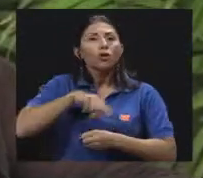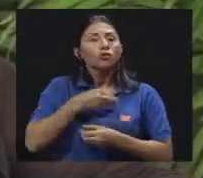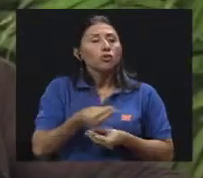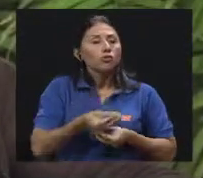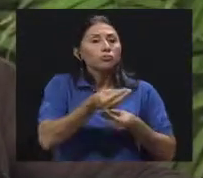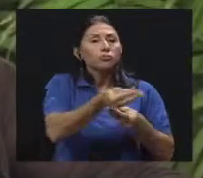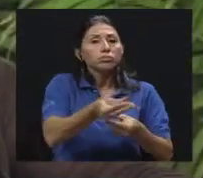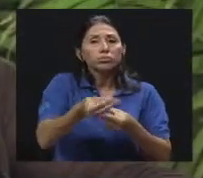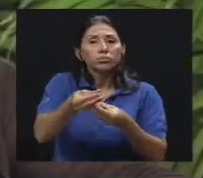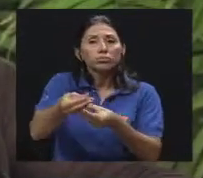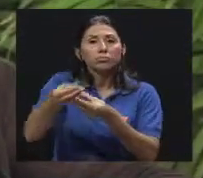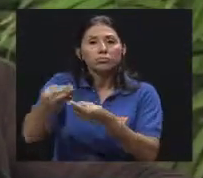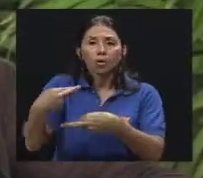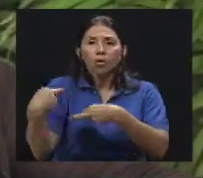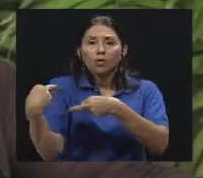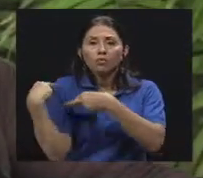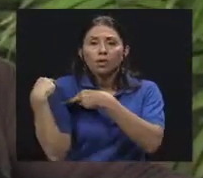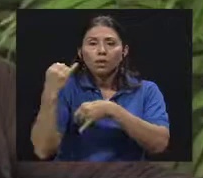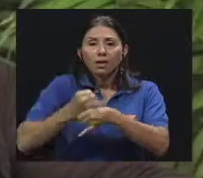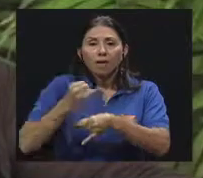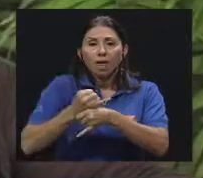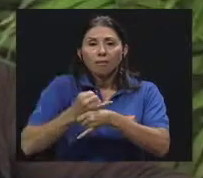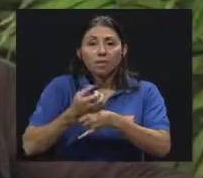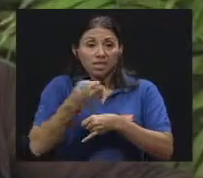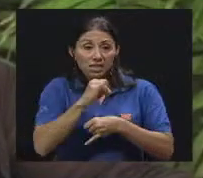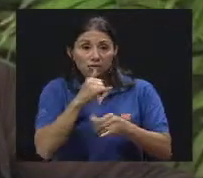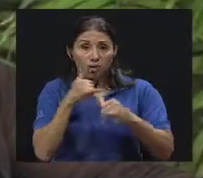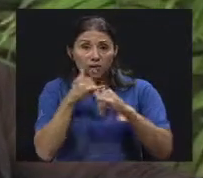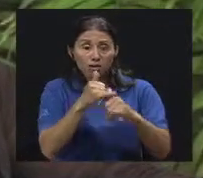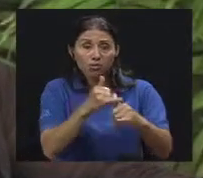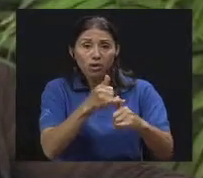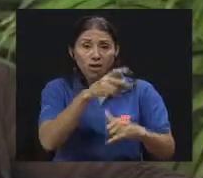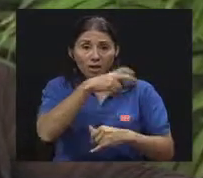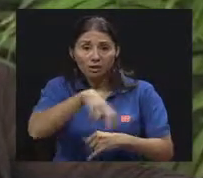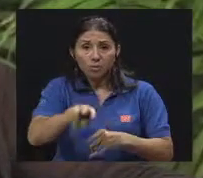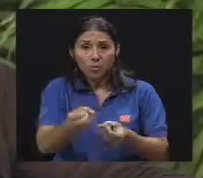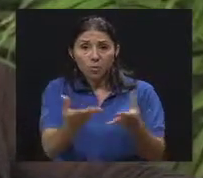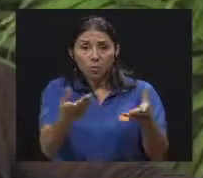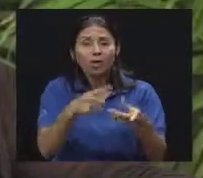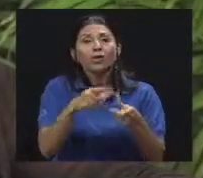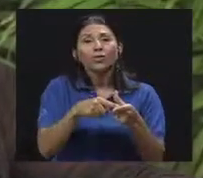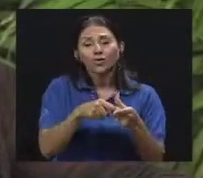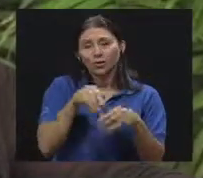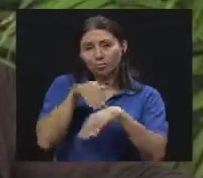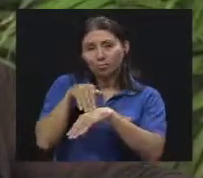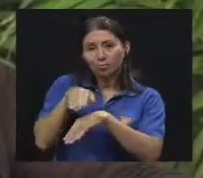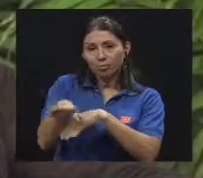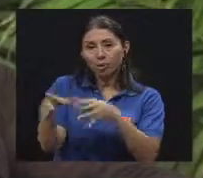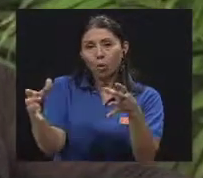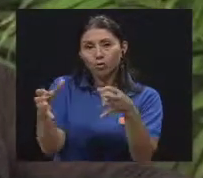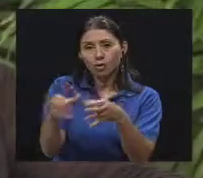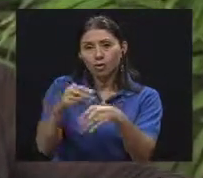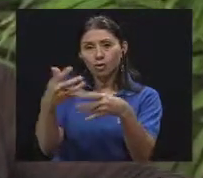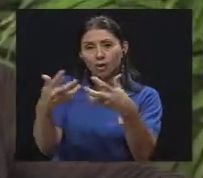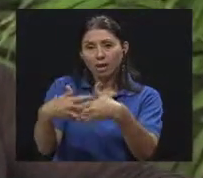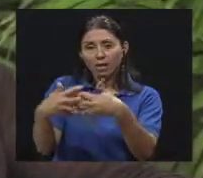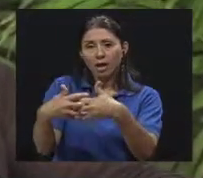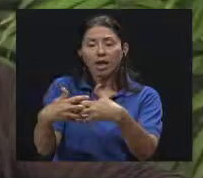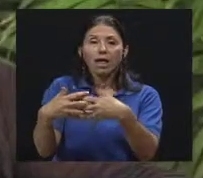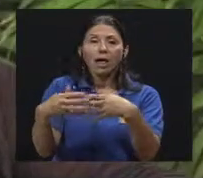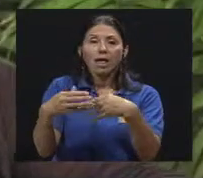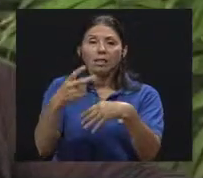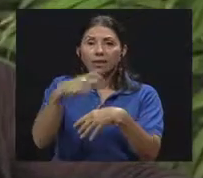entidad correspondiente, ¿verdad? Si es en transporte público, se traslada la denuncia al Consejo de Transporte Público, ¿verdad? Que ellos son los que se encargan de